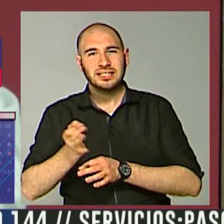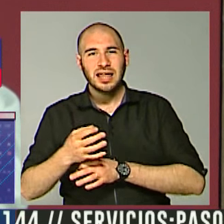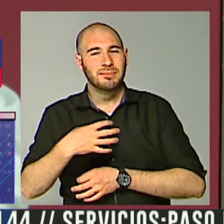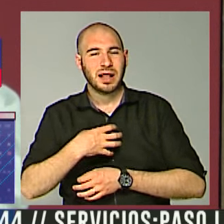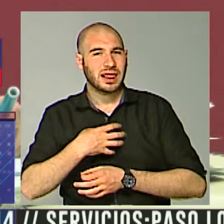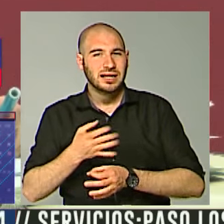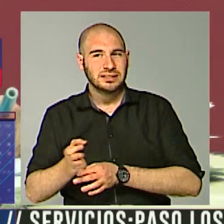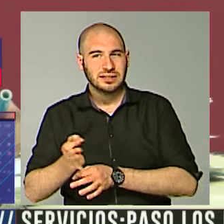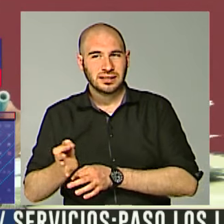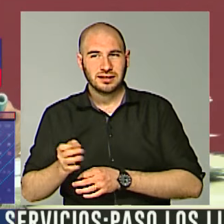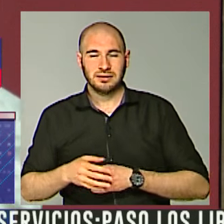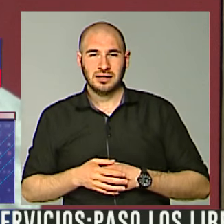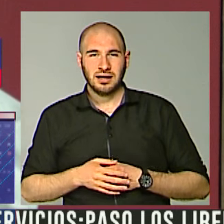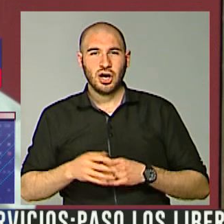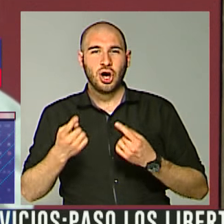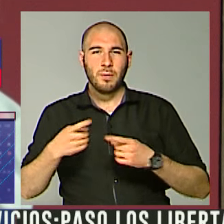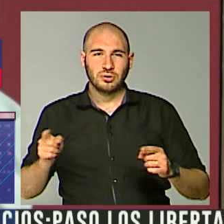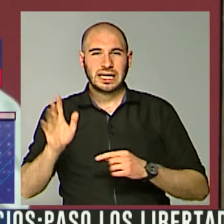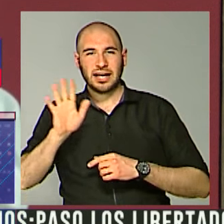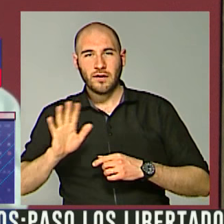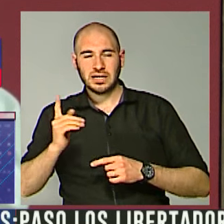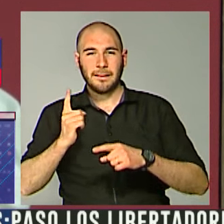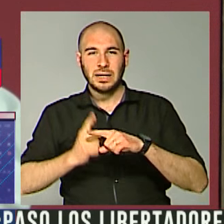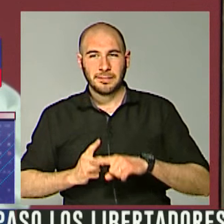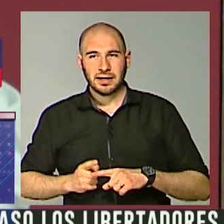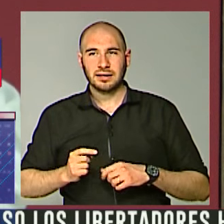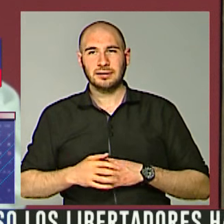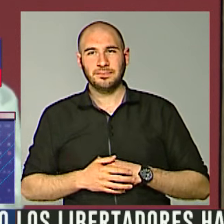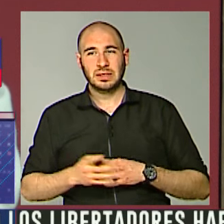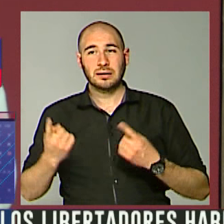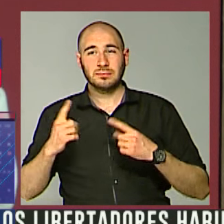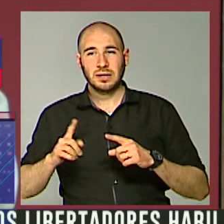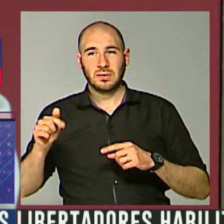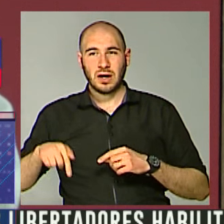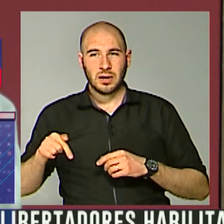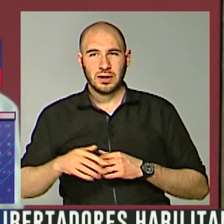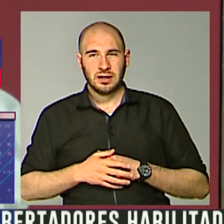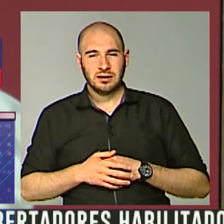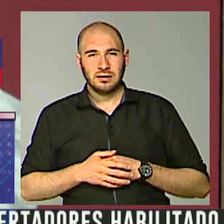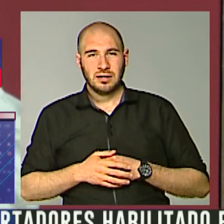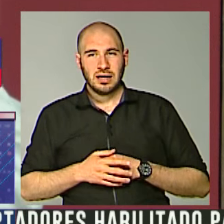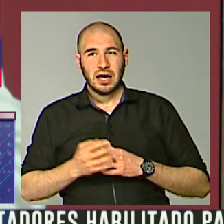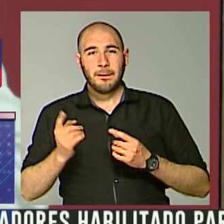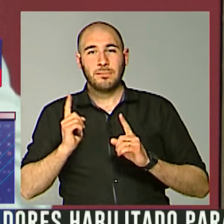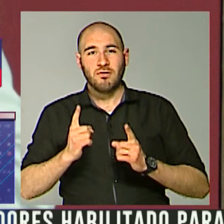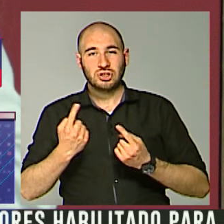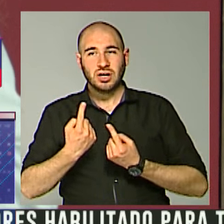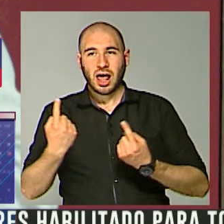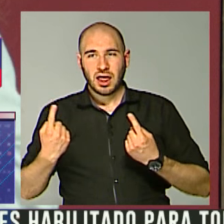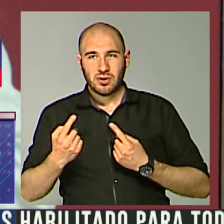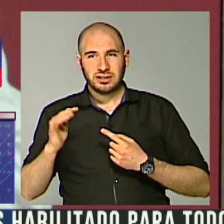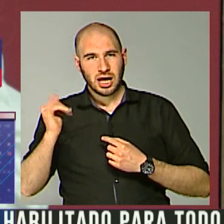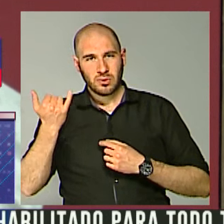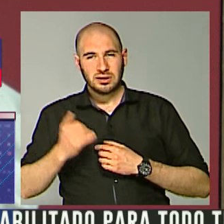materia. Música, geografía, matemática. Pero ahora es como que cada docente reconoce